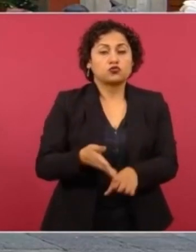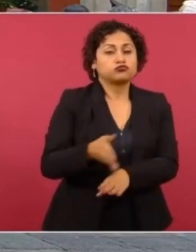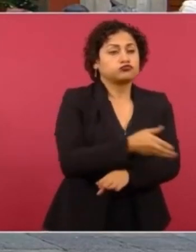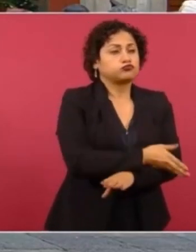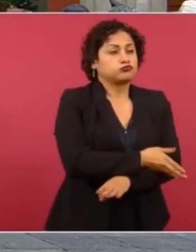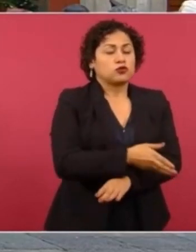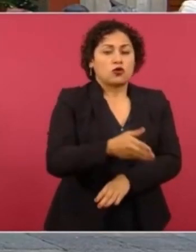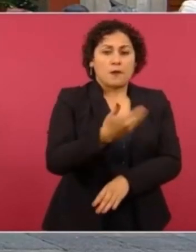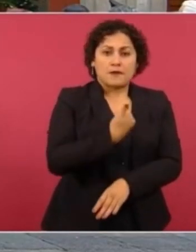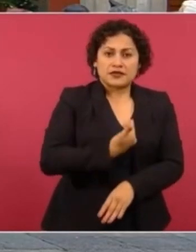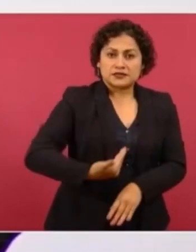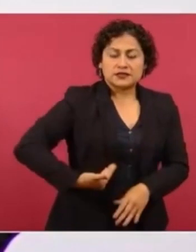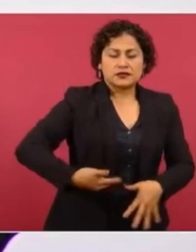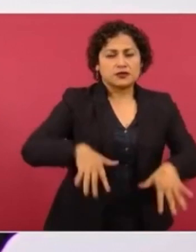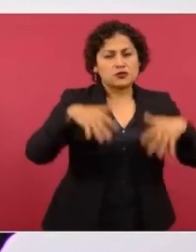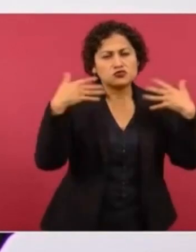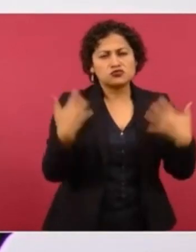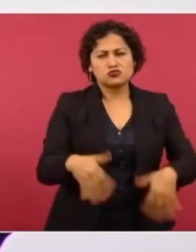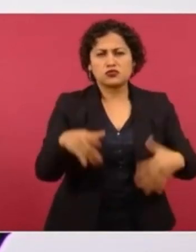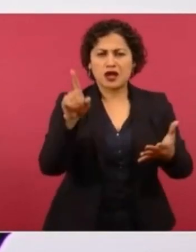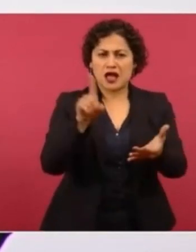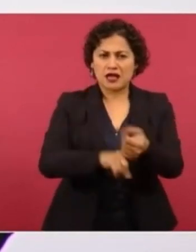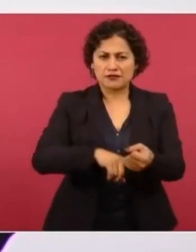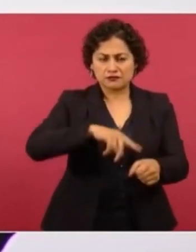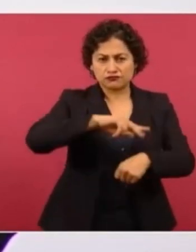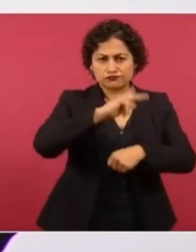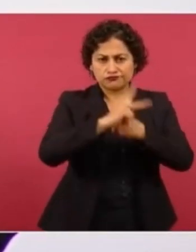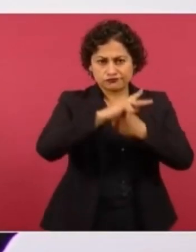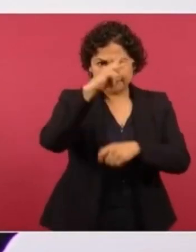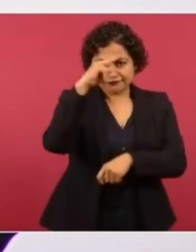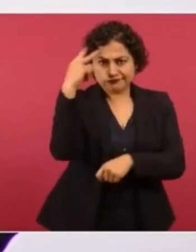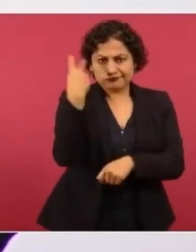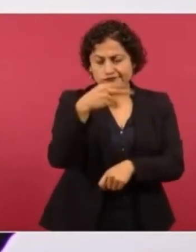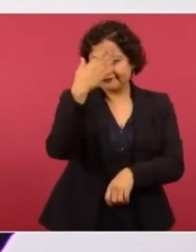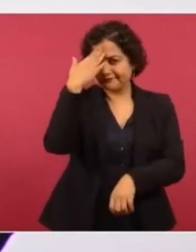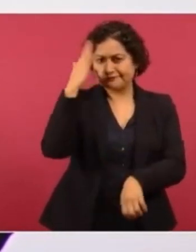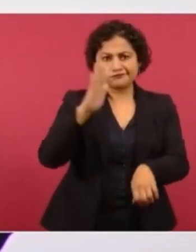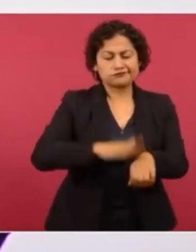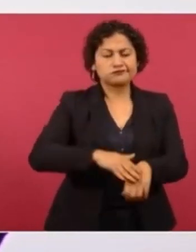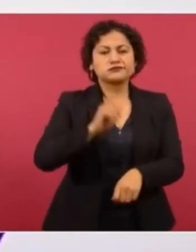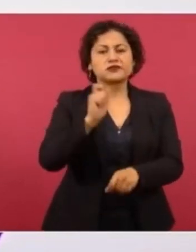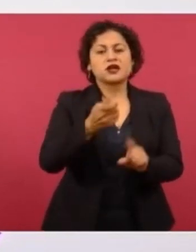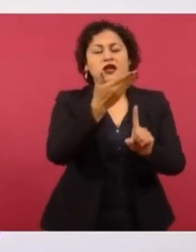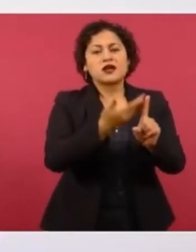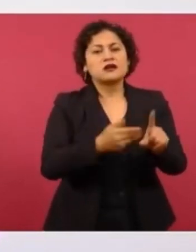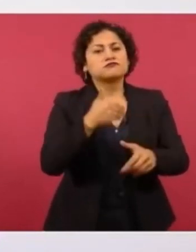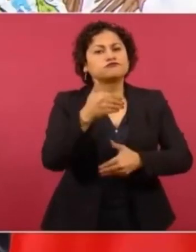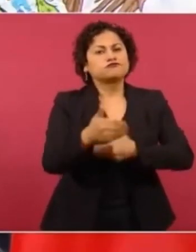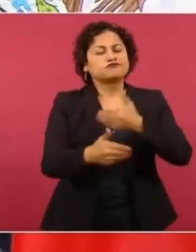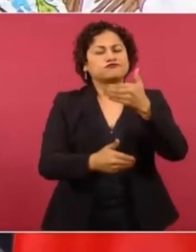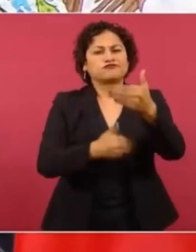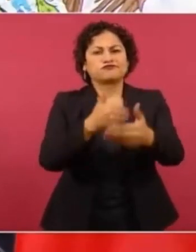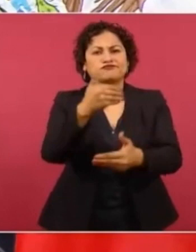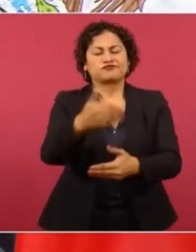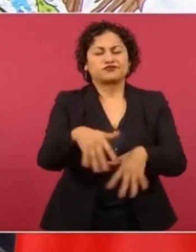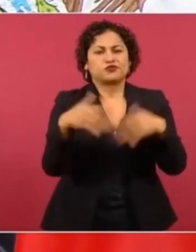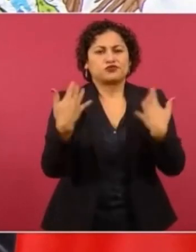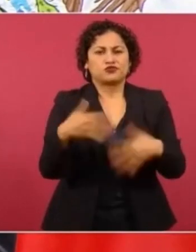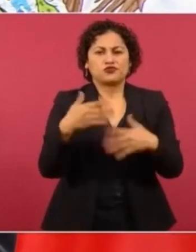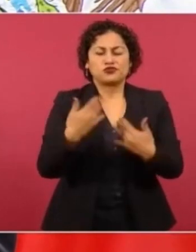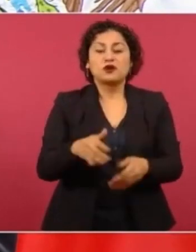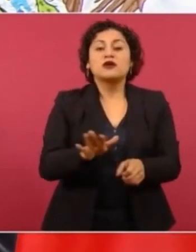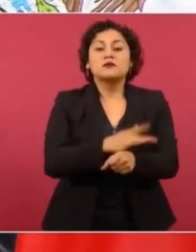nuestro país un visionario del poder político al grado de ser incomprendido en su época